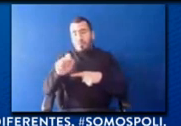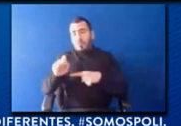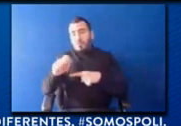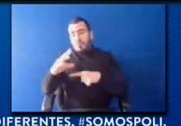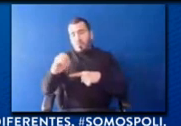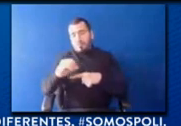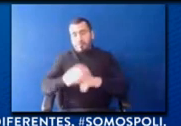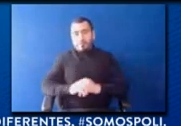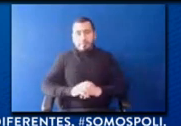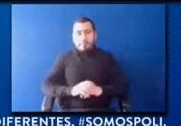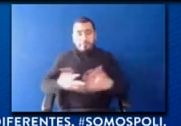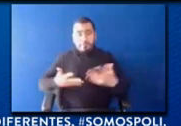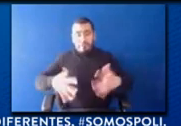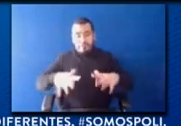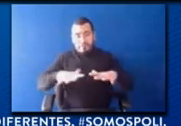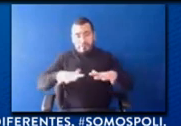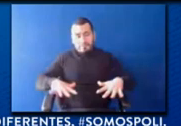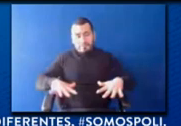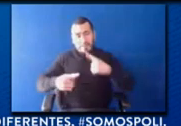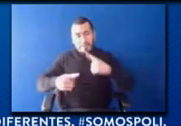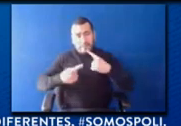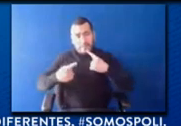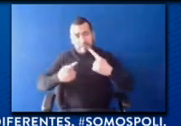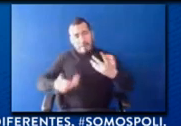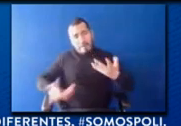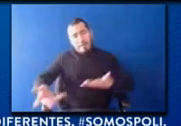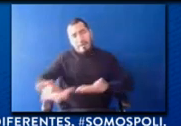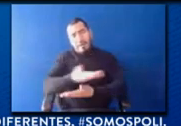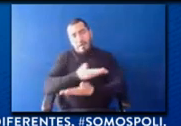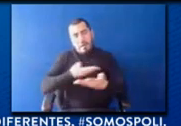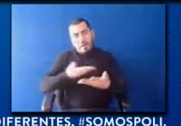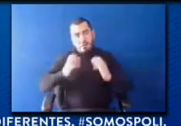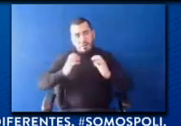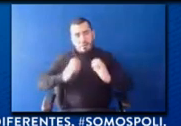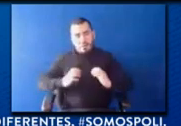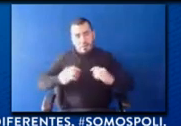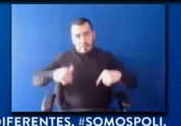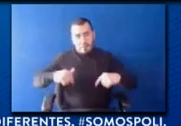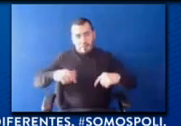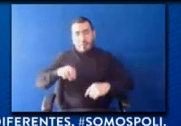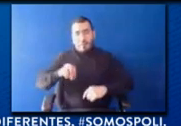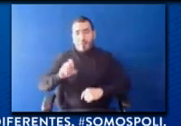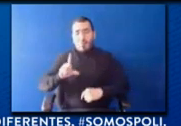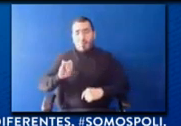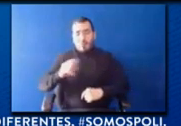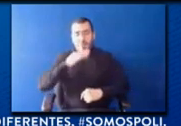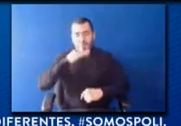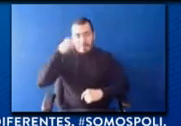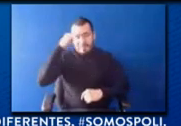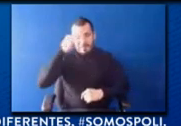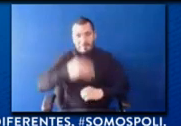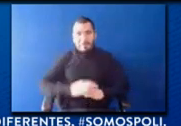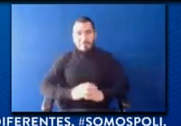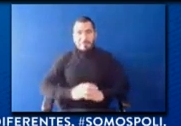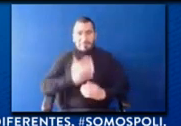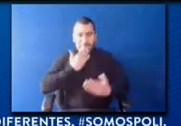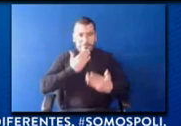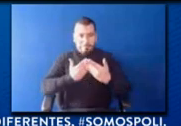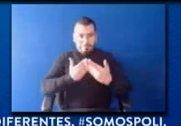www.superfinanciera.gov.co. Finalizamos entonces nuestro espacio de diálogo con la ciudadanía aquí en el Politécnico Gran Colombiano Medellín.